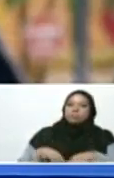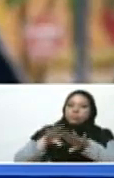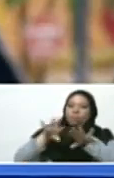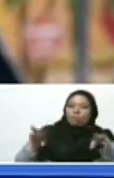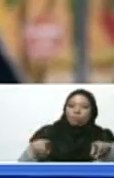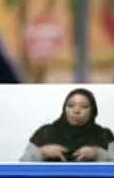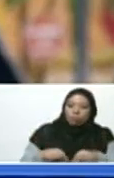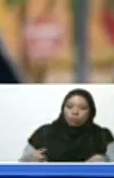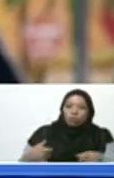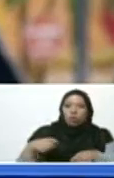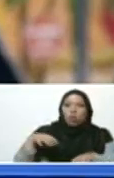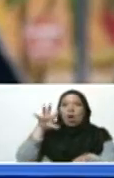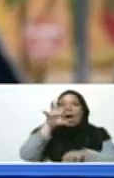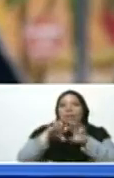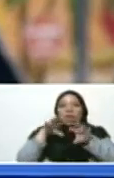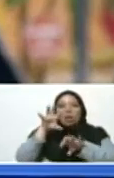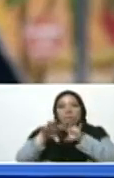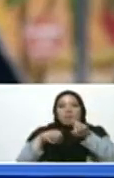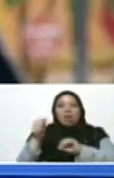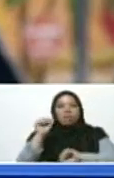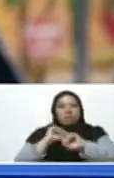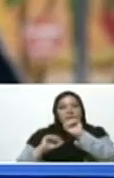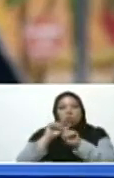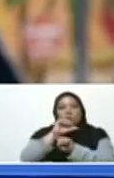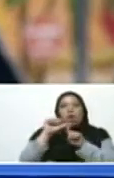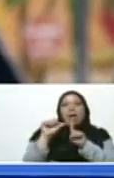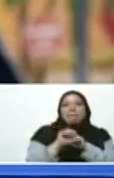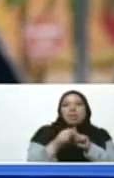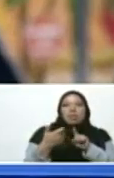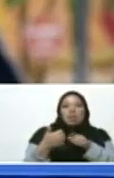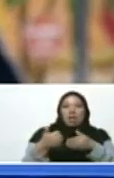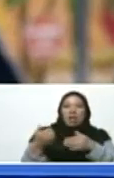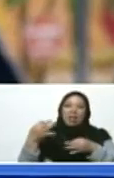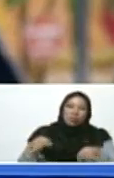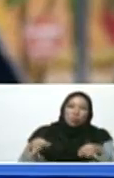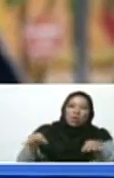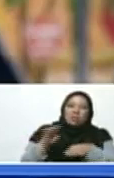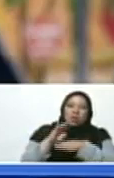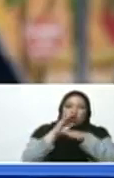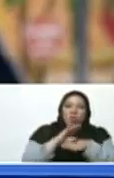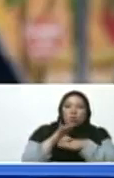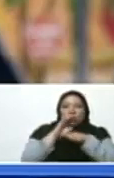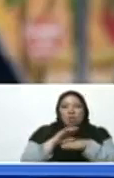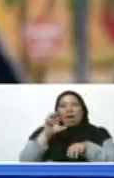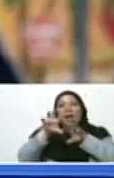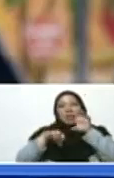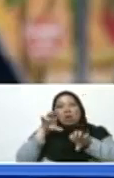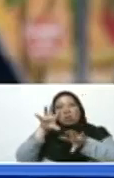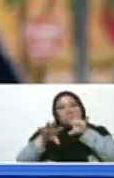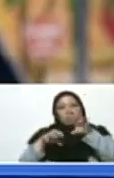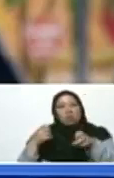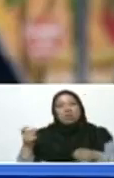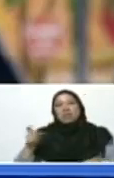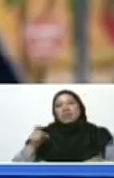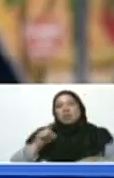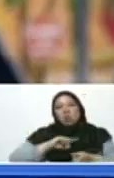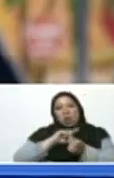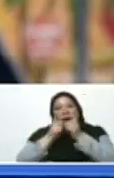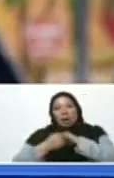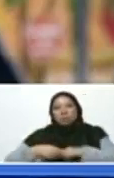regenerativa para mitigar efectos en el ambiente, lo que estábamos hablando. Por el cambio climático necesitamos